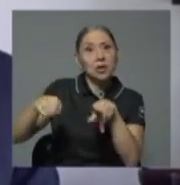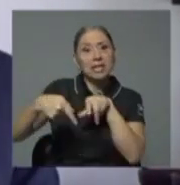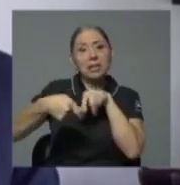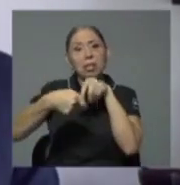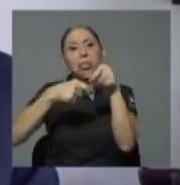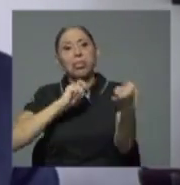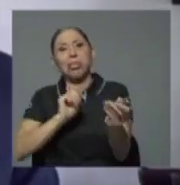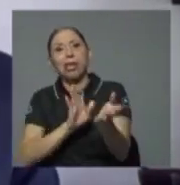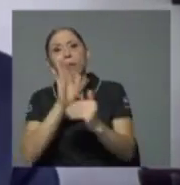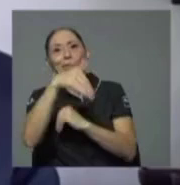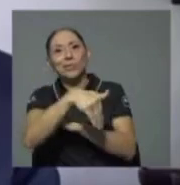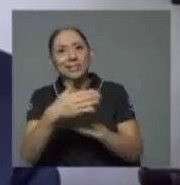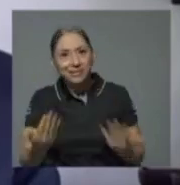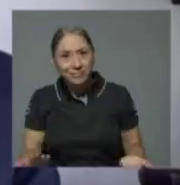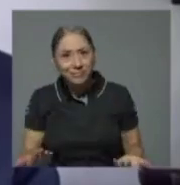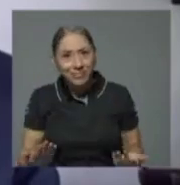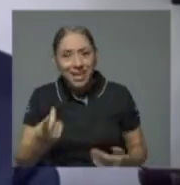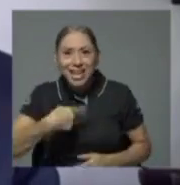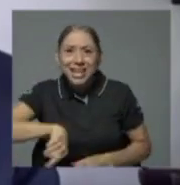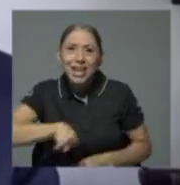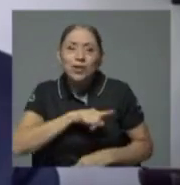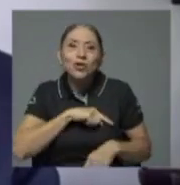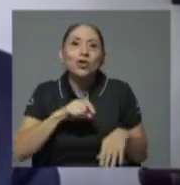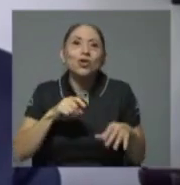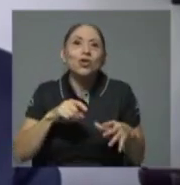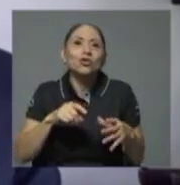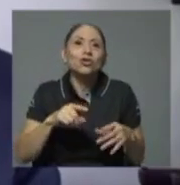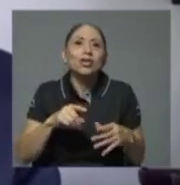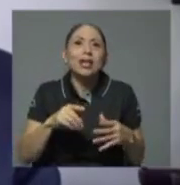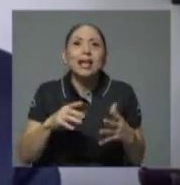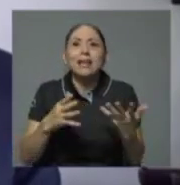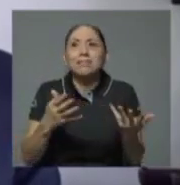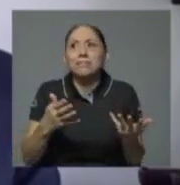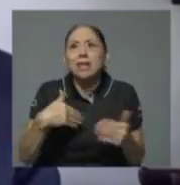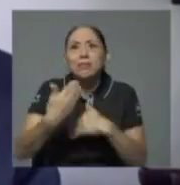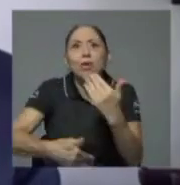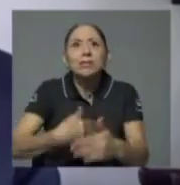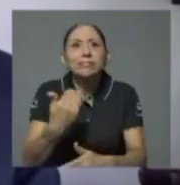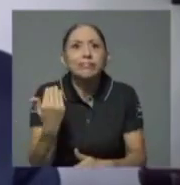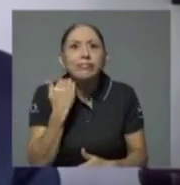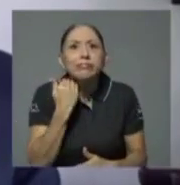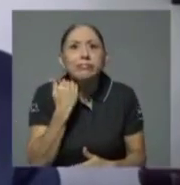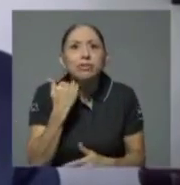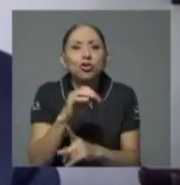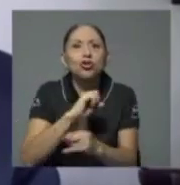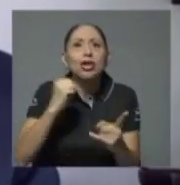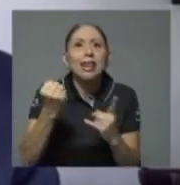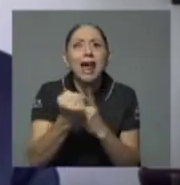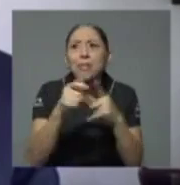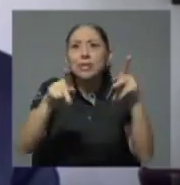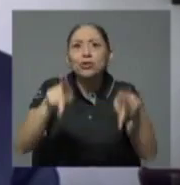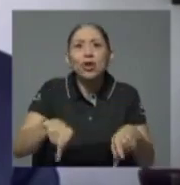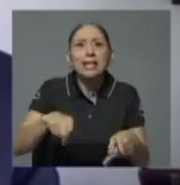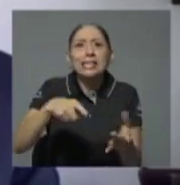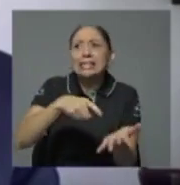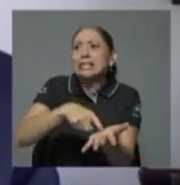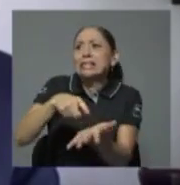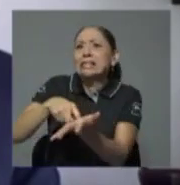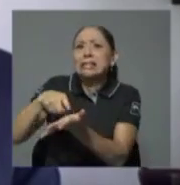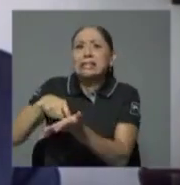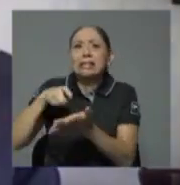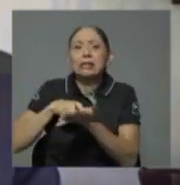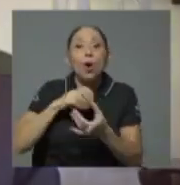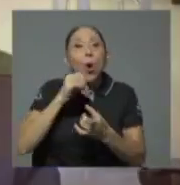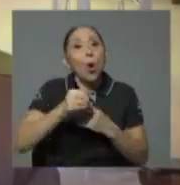que tengamos una sociedad sobreendeudada o una sociedad con una asunción de riesgos